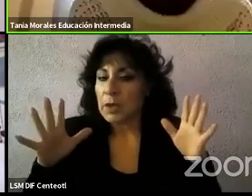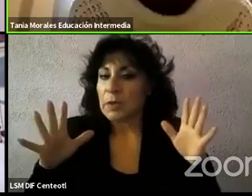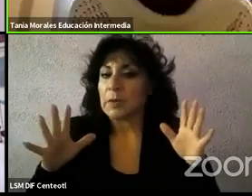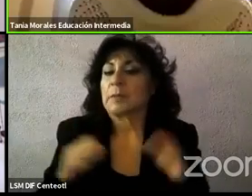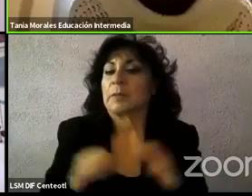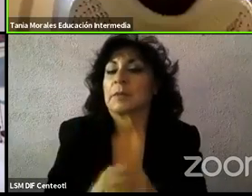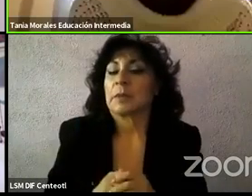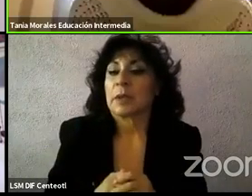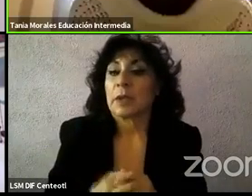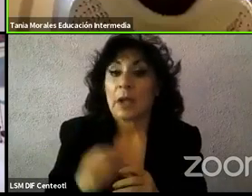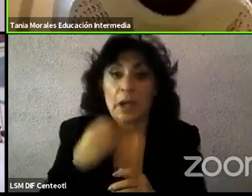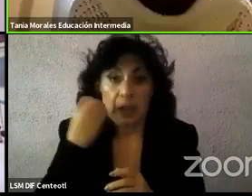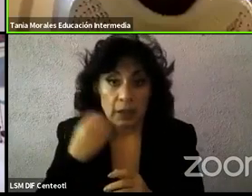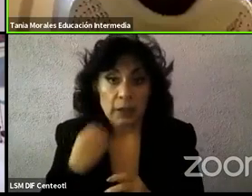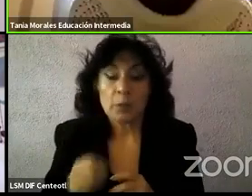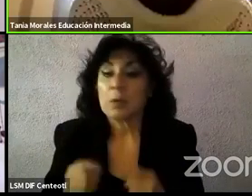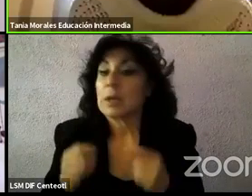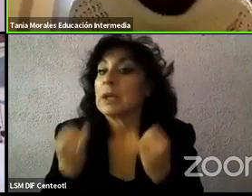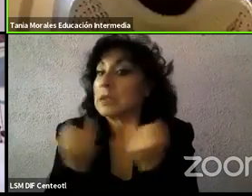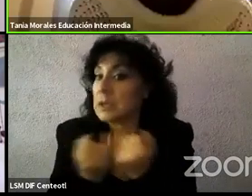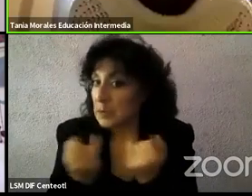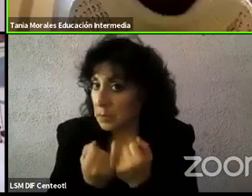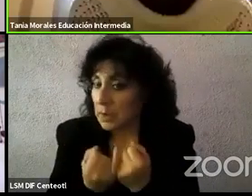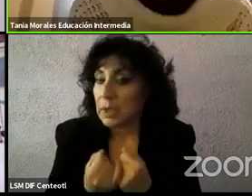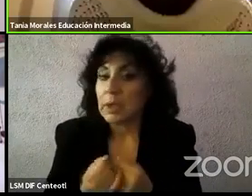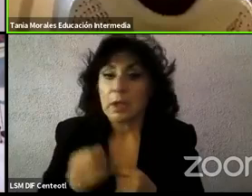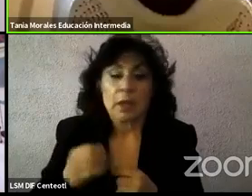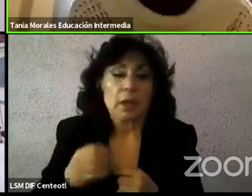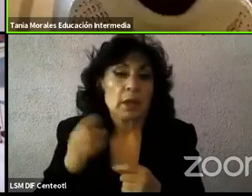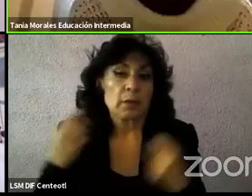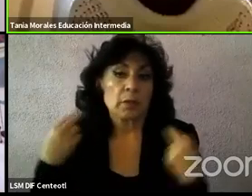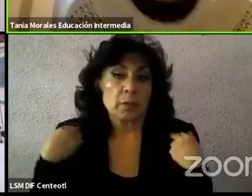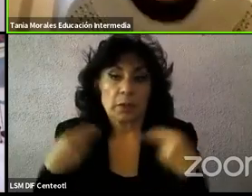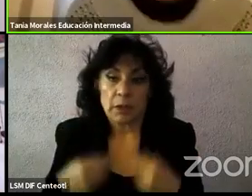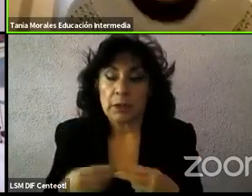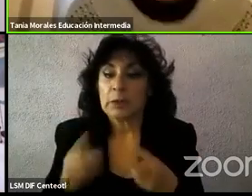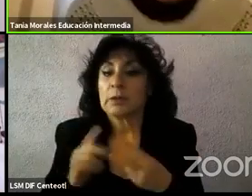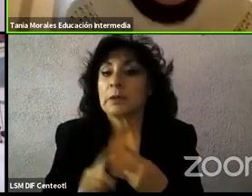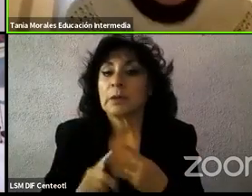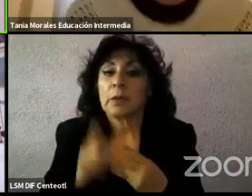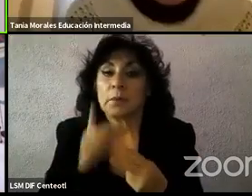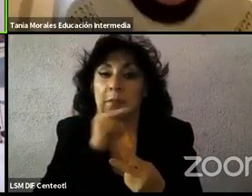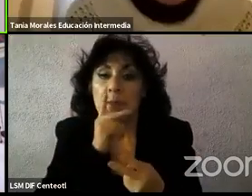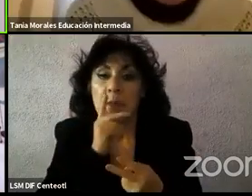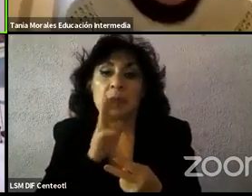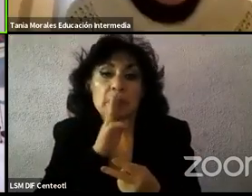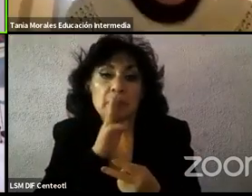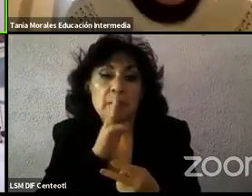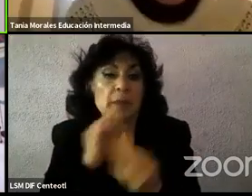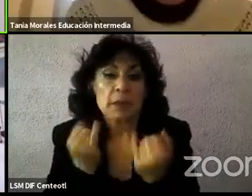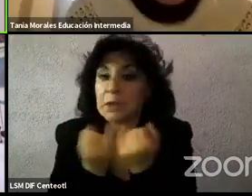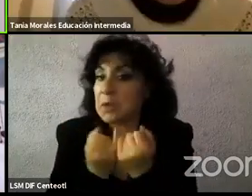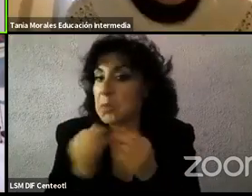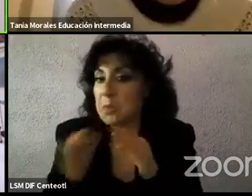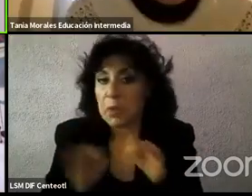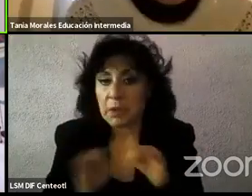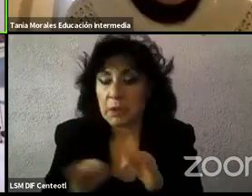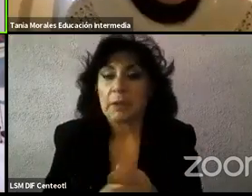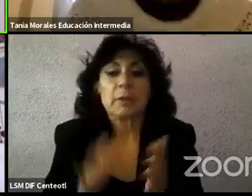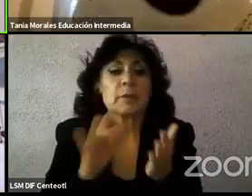con docentes y con madres y con padres. Muchas gracias. Pues muchísimas gracias a las